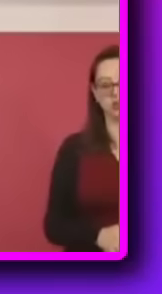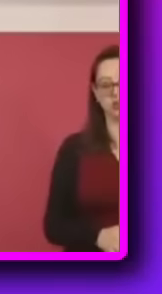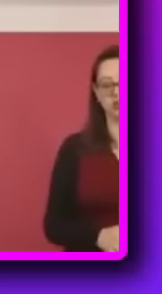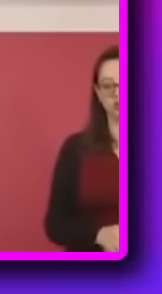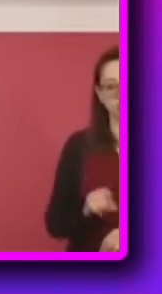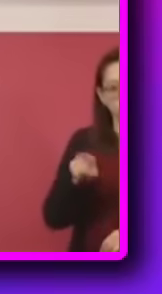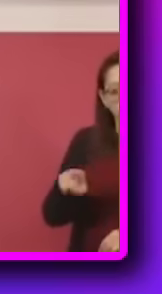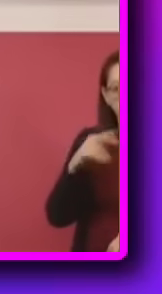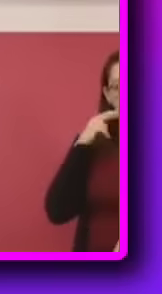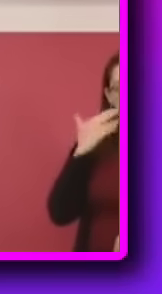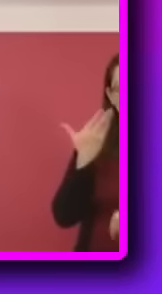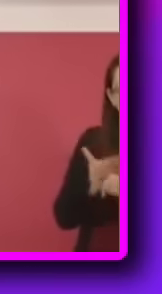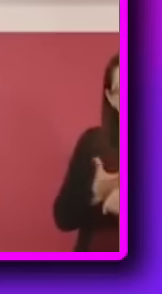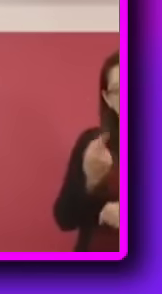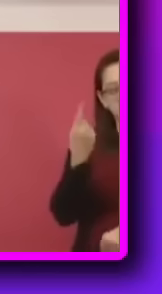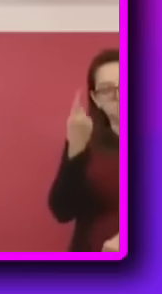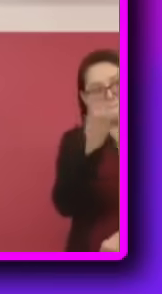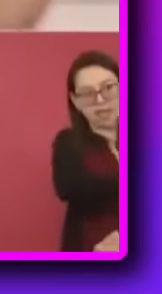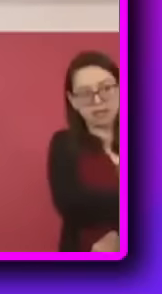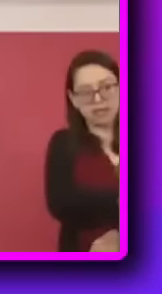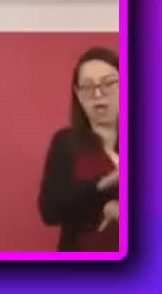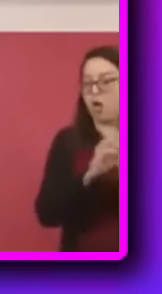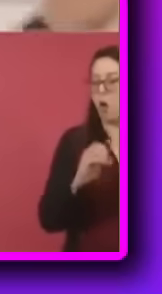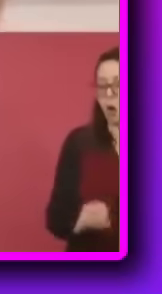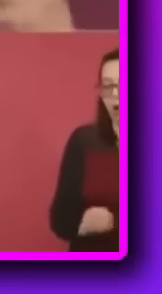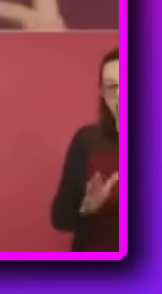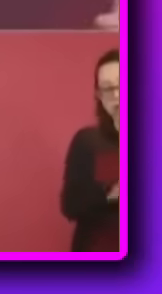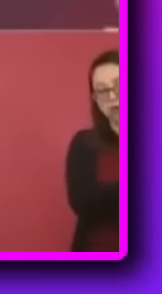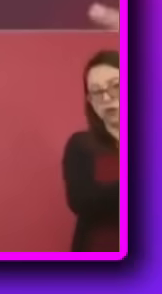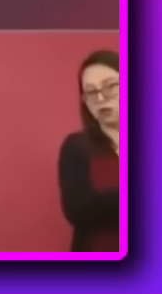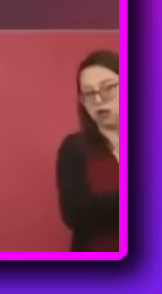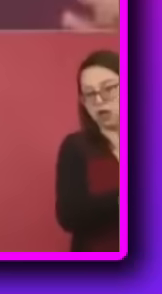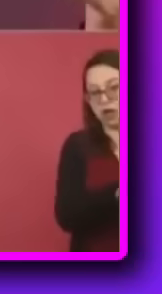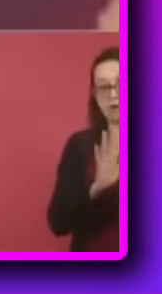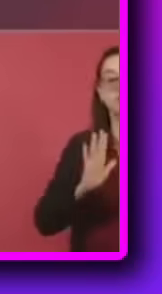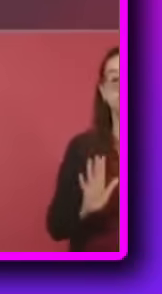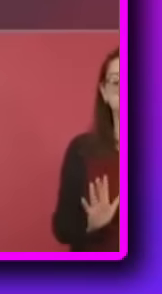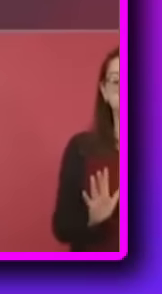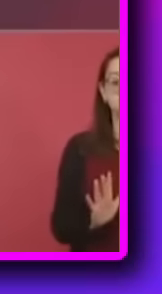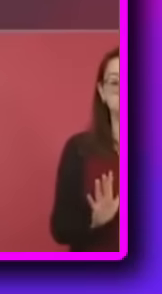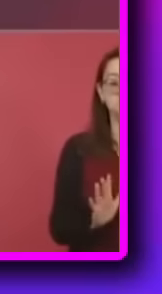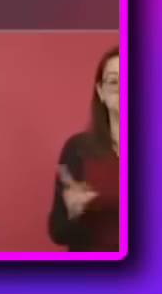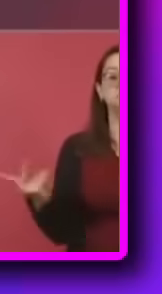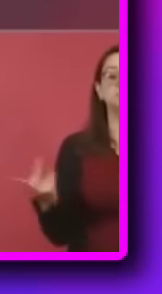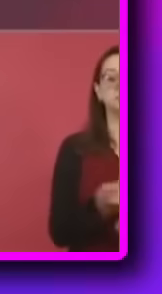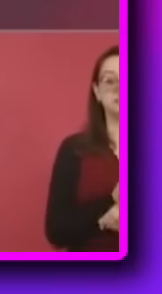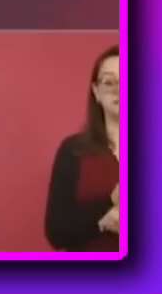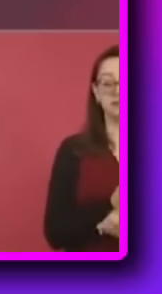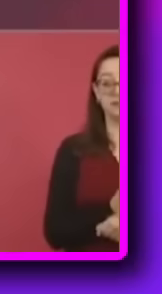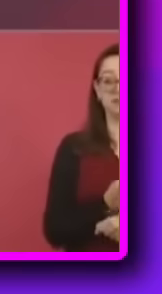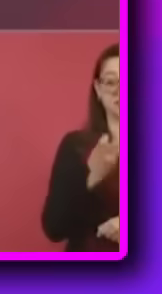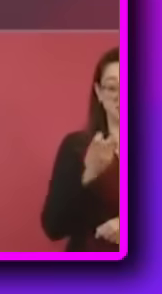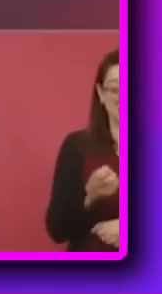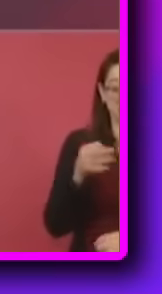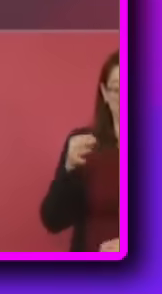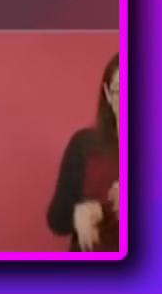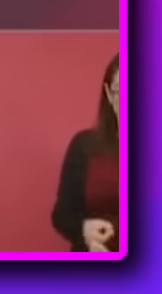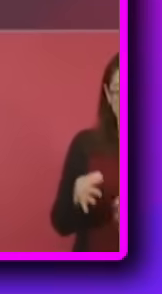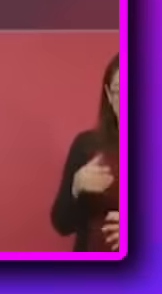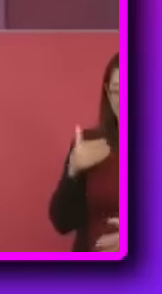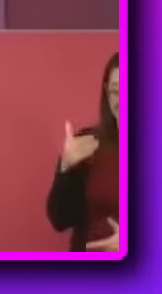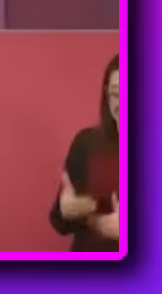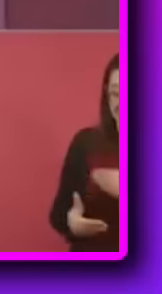fuese cierto que le está cobrando los impuestos López Obrador a Salinas Pliego, ¿para qué quiere más dinero López Obrador? ¿Para